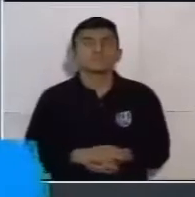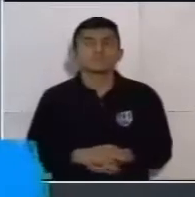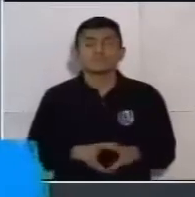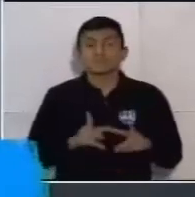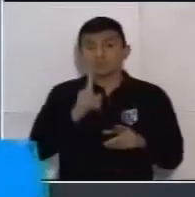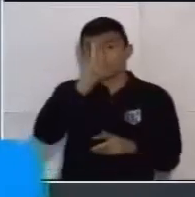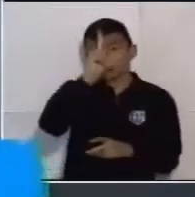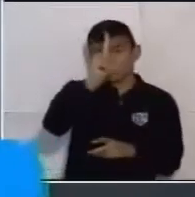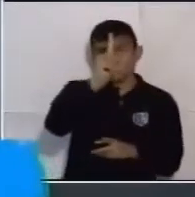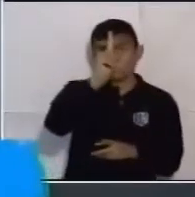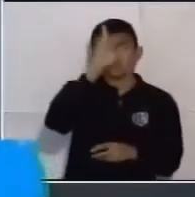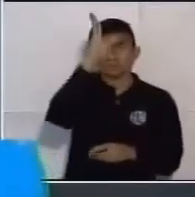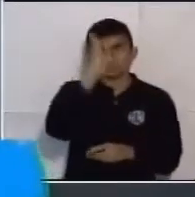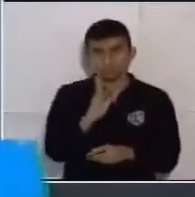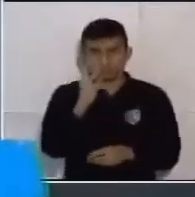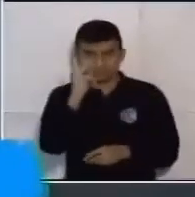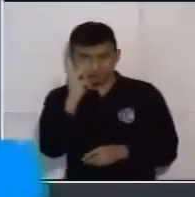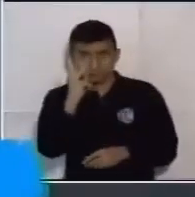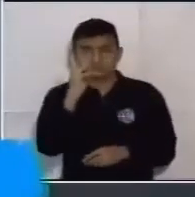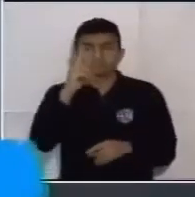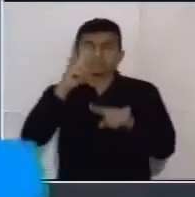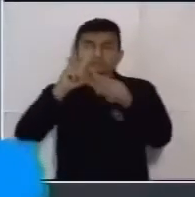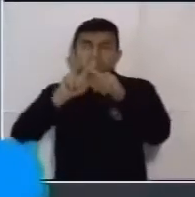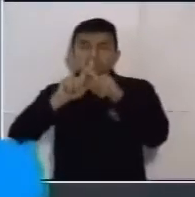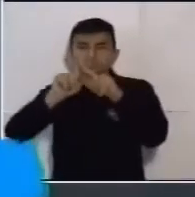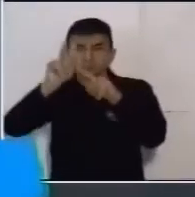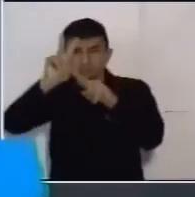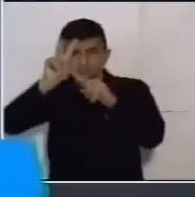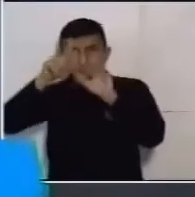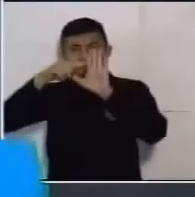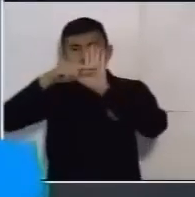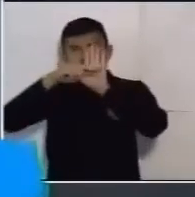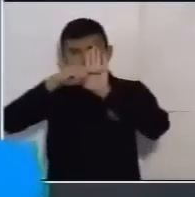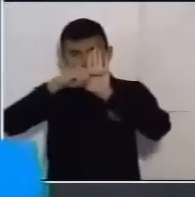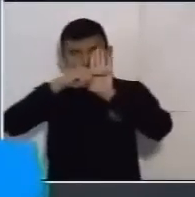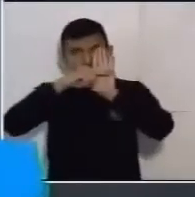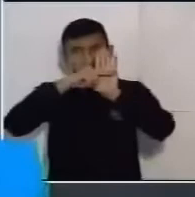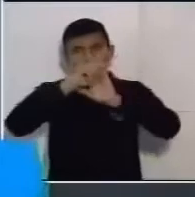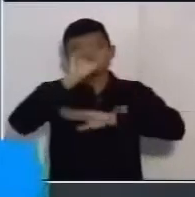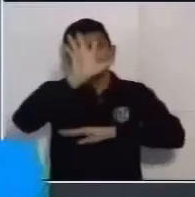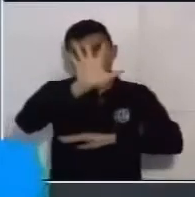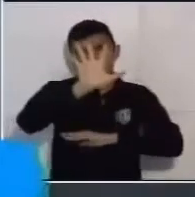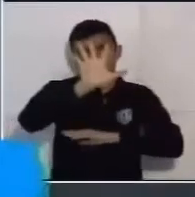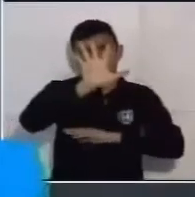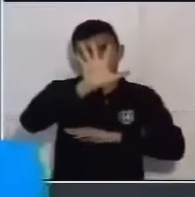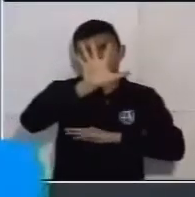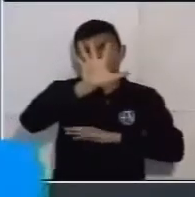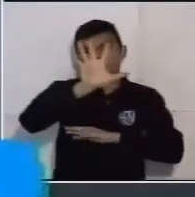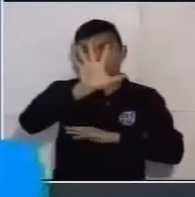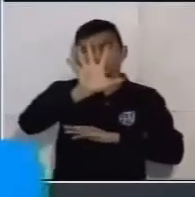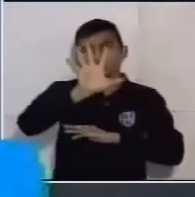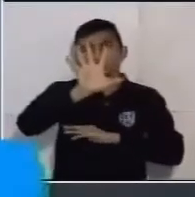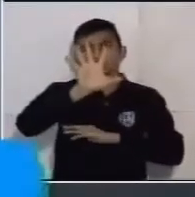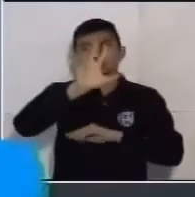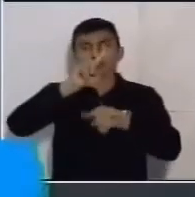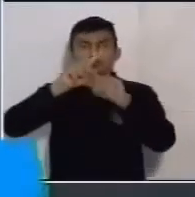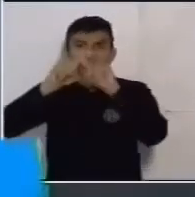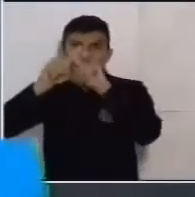Un medio de X cuadrado menos 5 y la